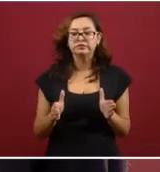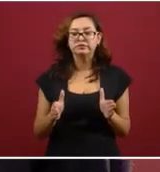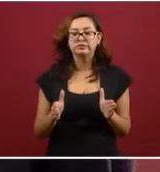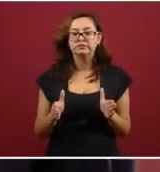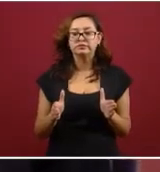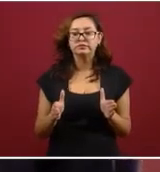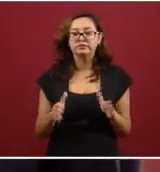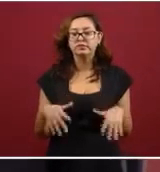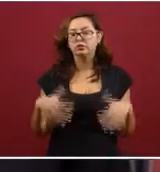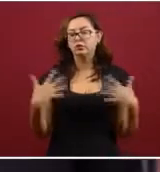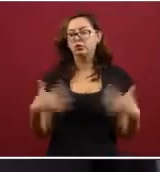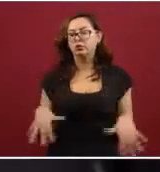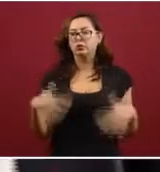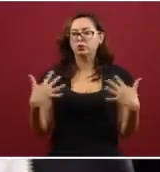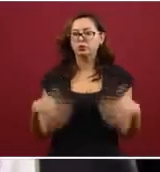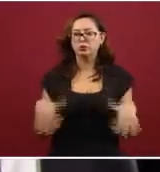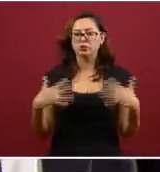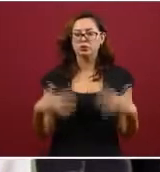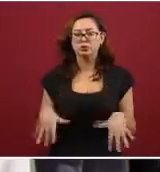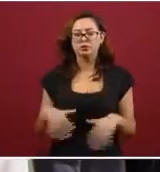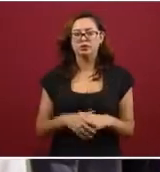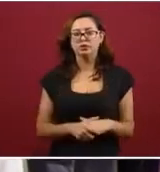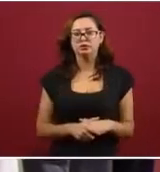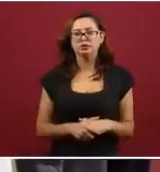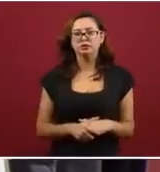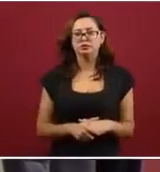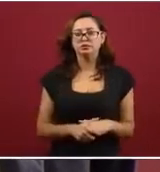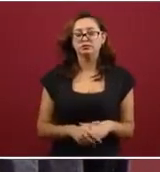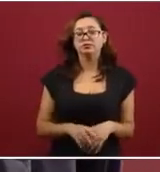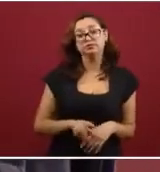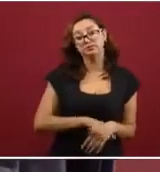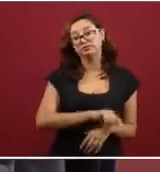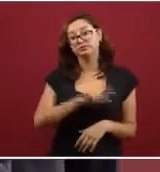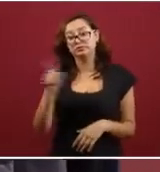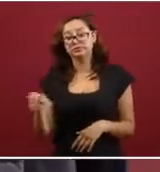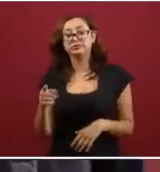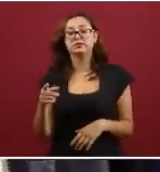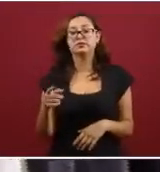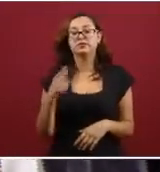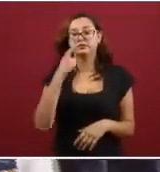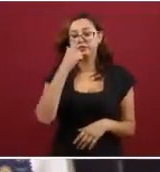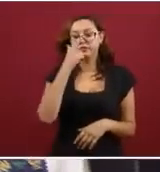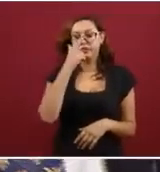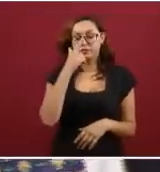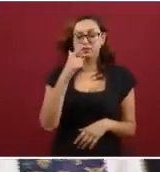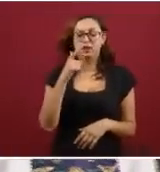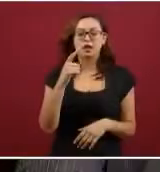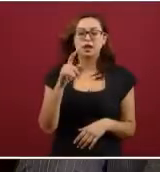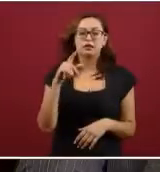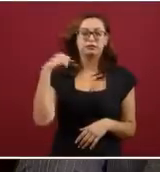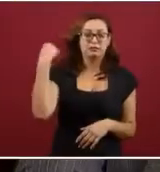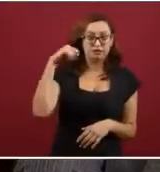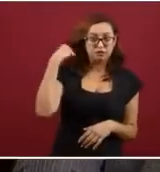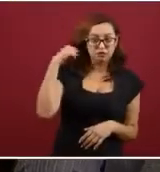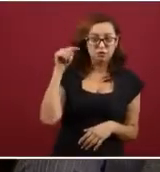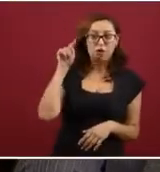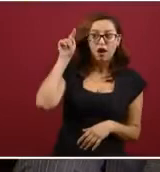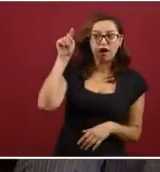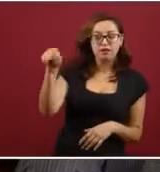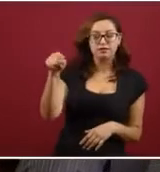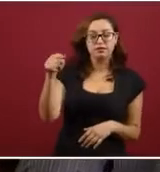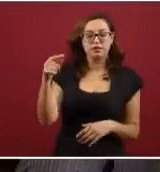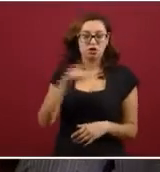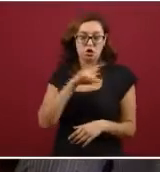Uno de los mejores gobernadores que ha tenido Tabasco, el general Francisco J. Mújica.